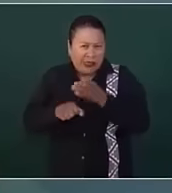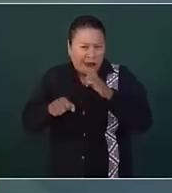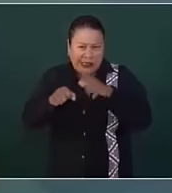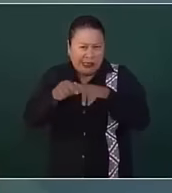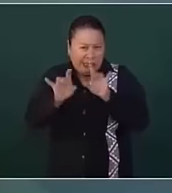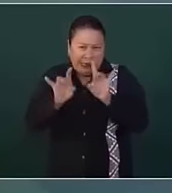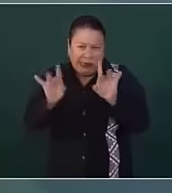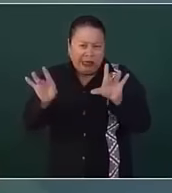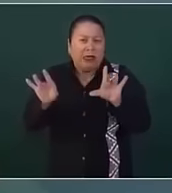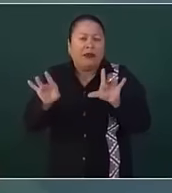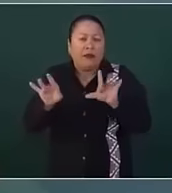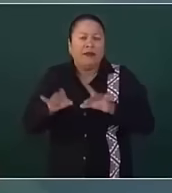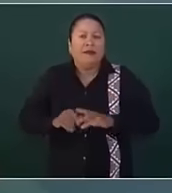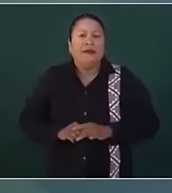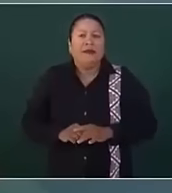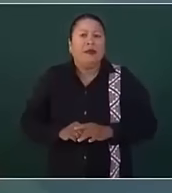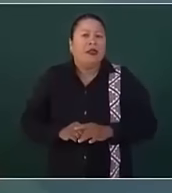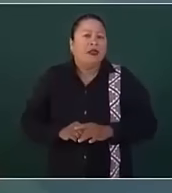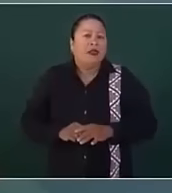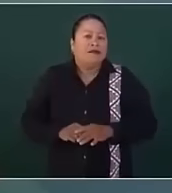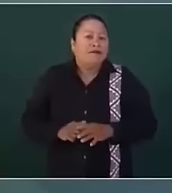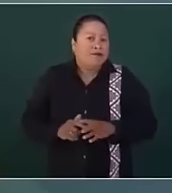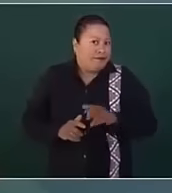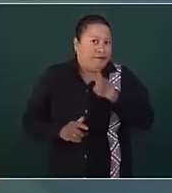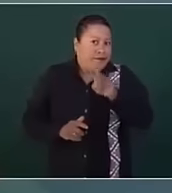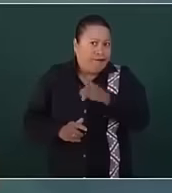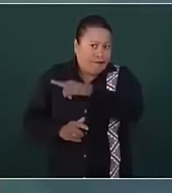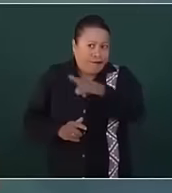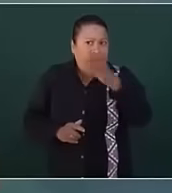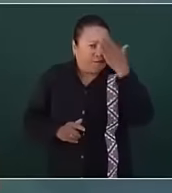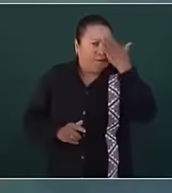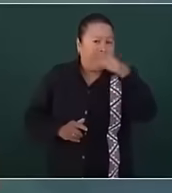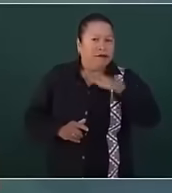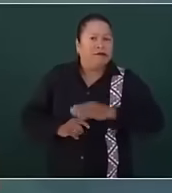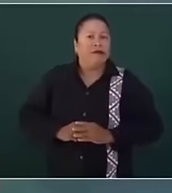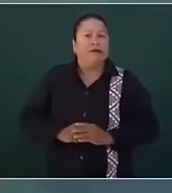por razones obvias,